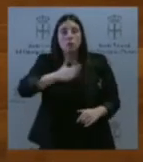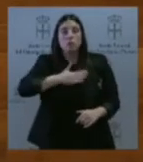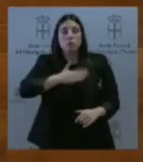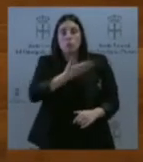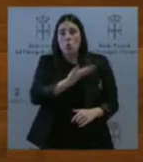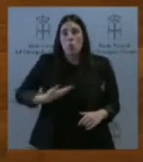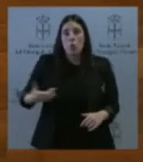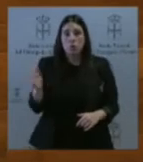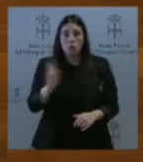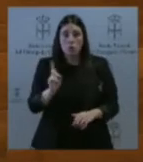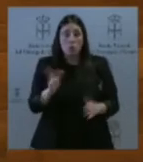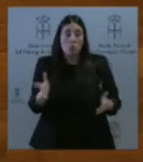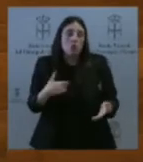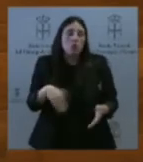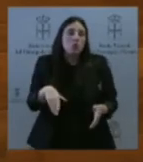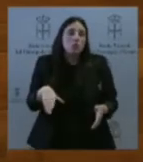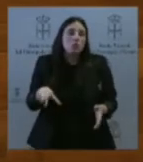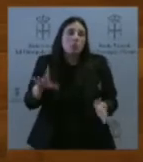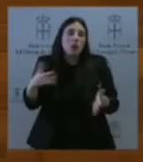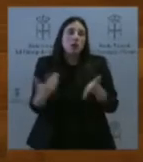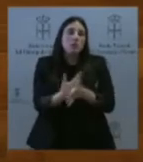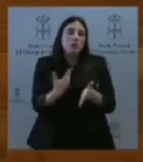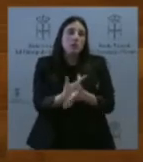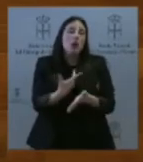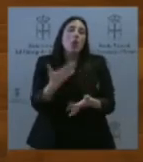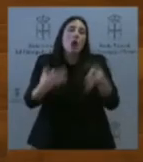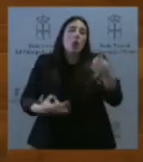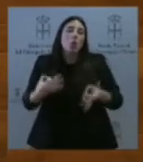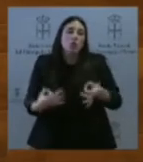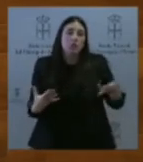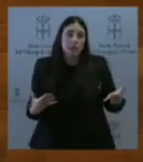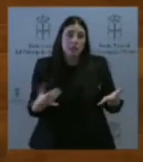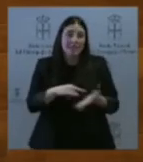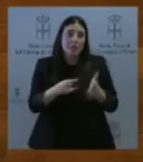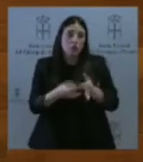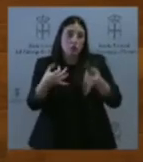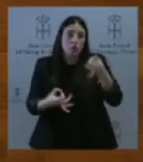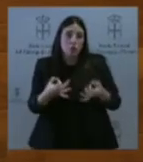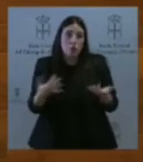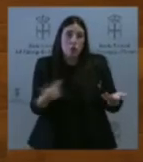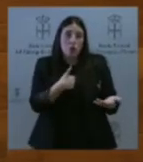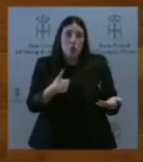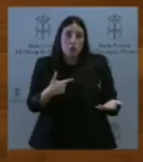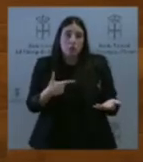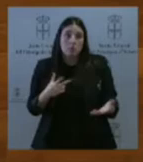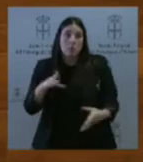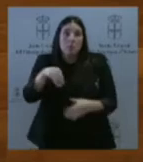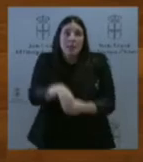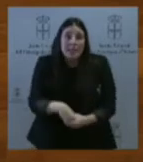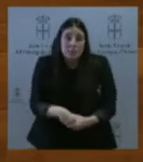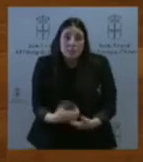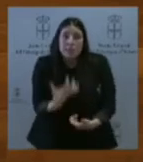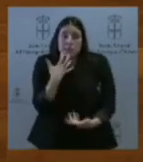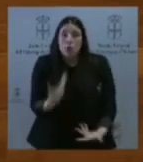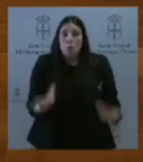meternos en unha guerra de xuristas, pero yo non puedo ir a casa llena a facer cosas que non son de la miña competencia. El Tribunal